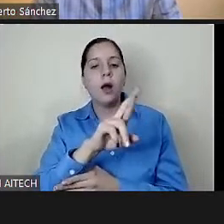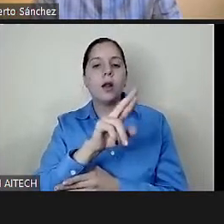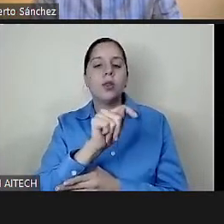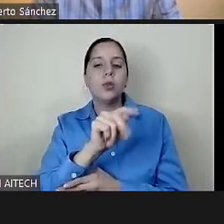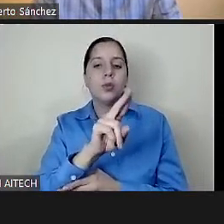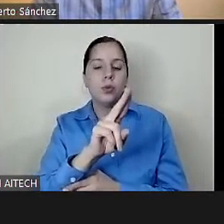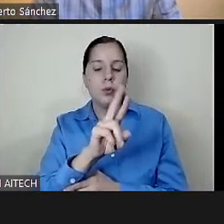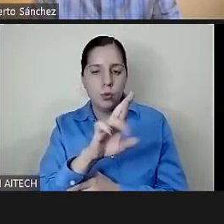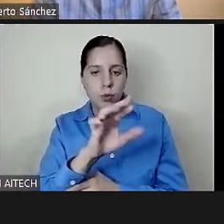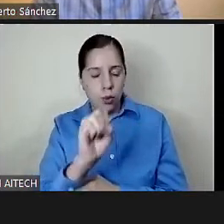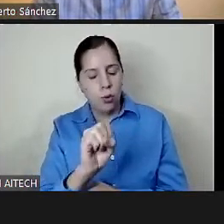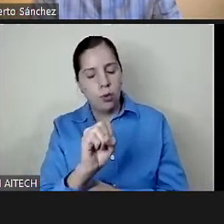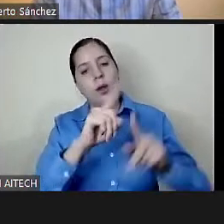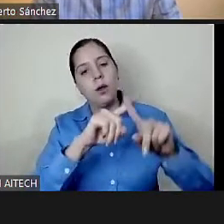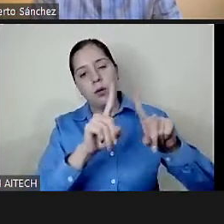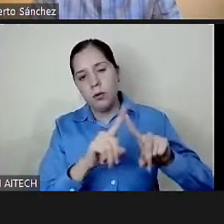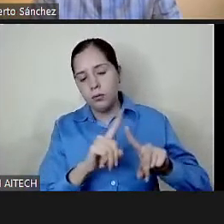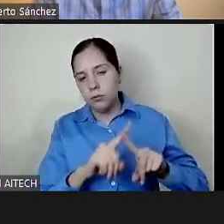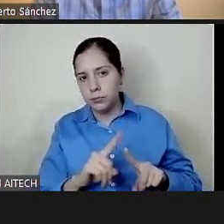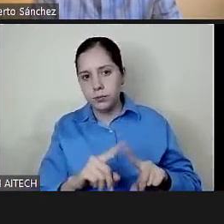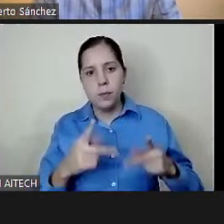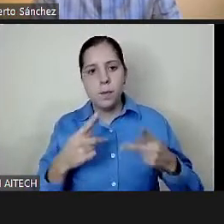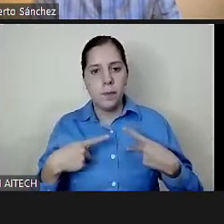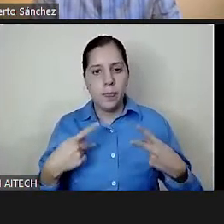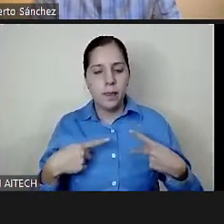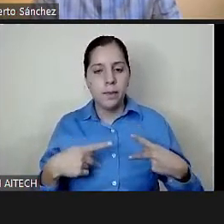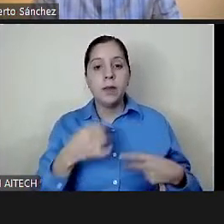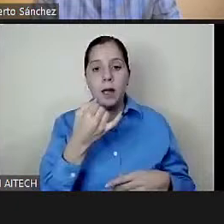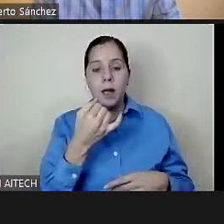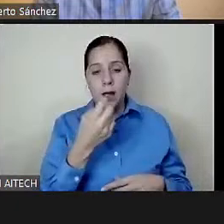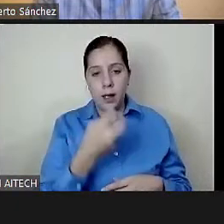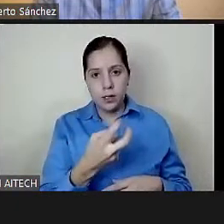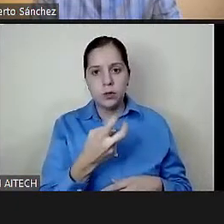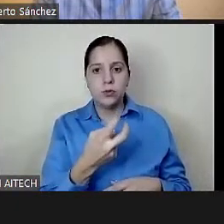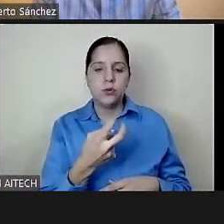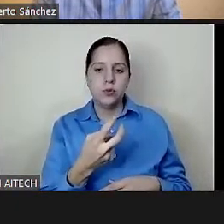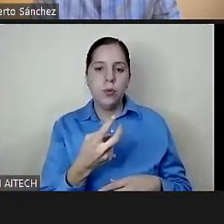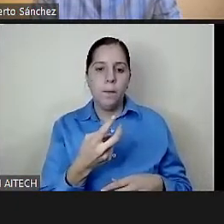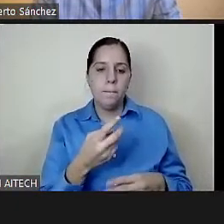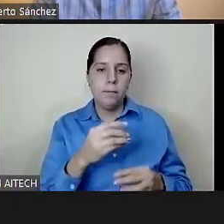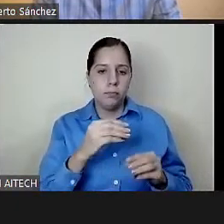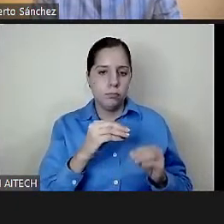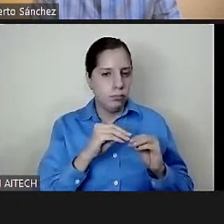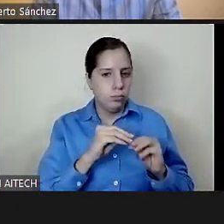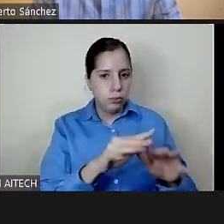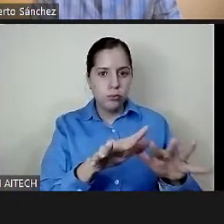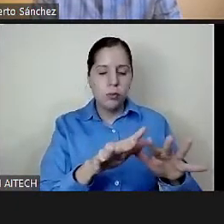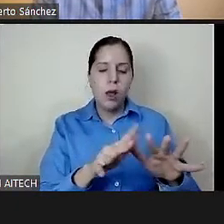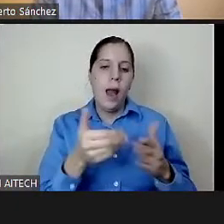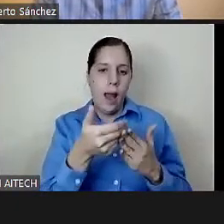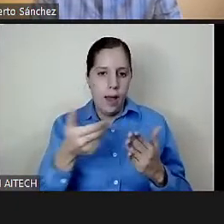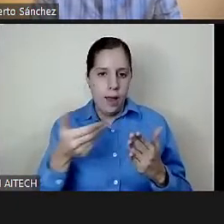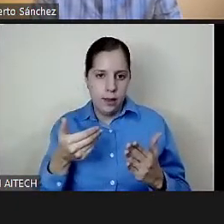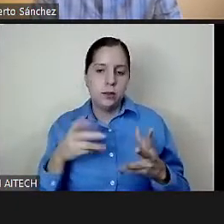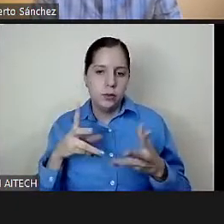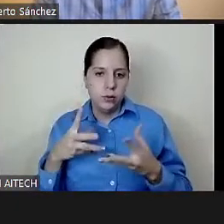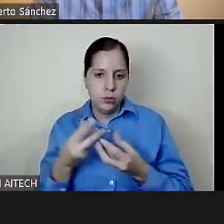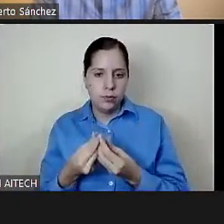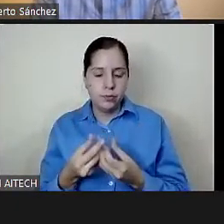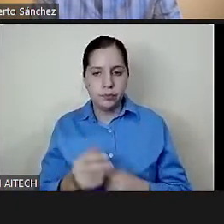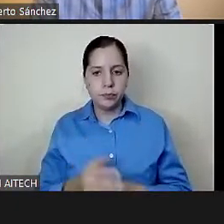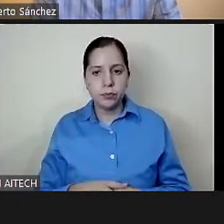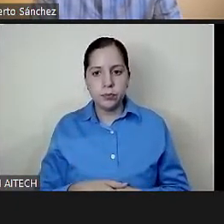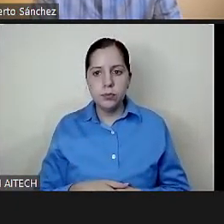Fernández y otras personas, proyecto que fue circulado previo al inicio de esta sesión, Presidenta. Asimismo, hago constar